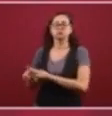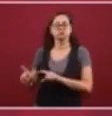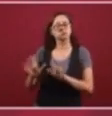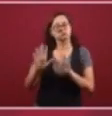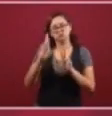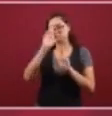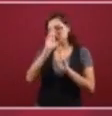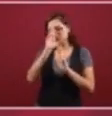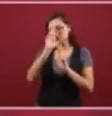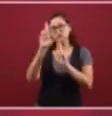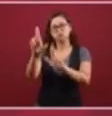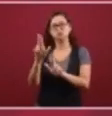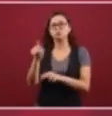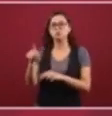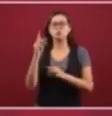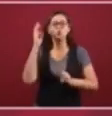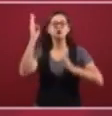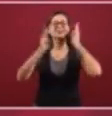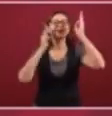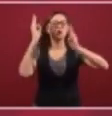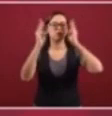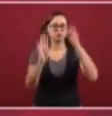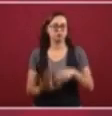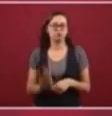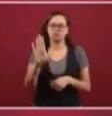museo, vamos a decir, ¿sí?,